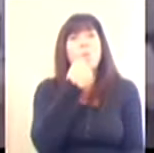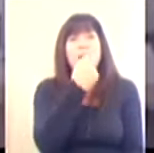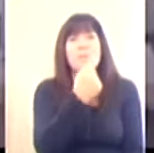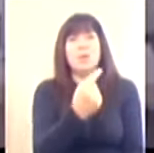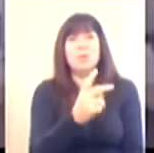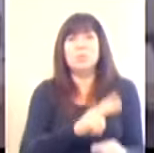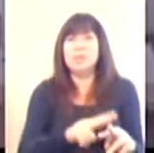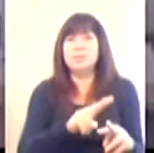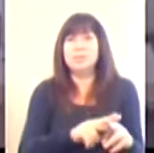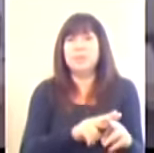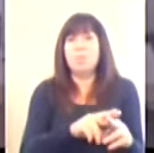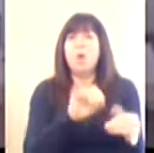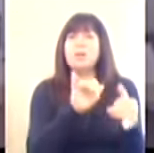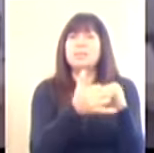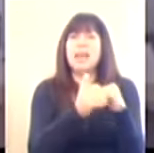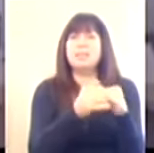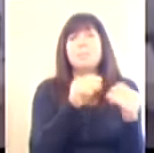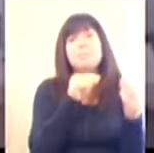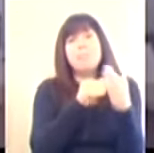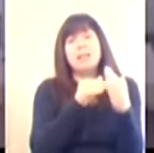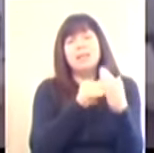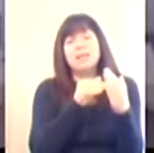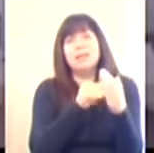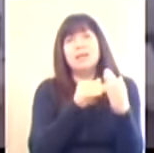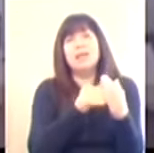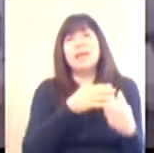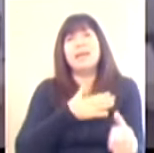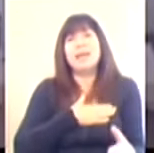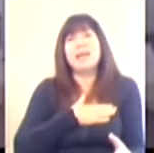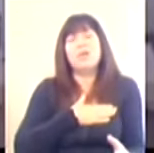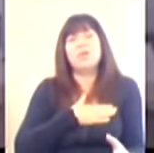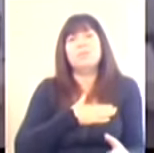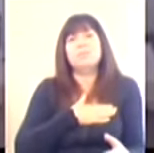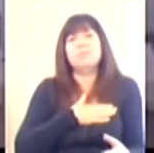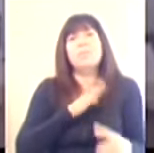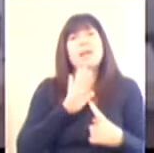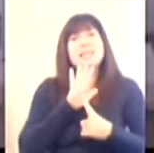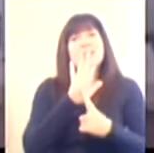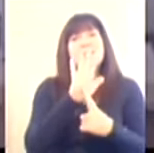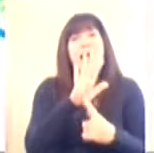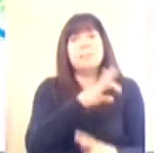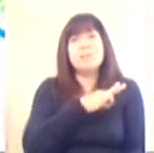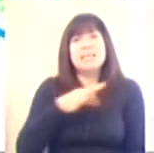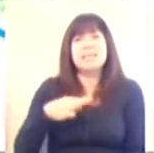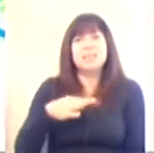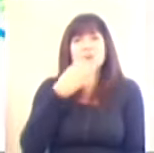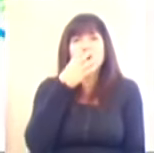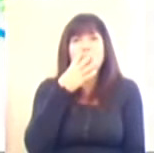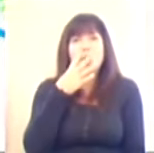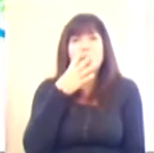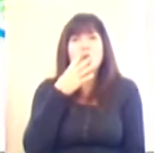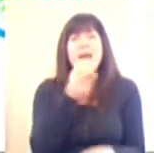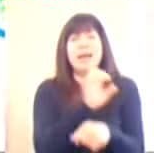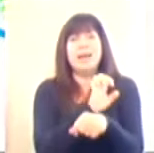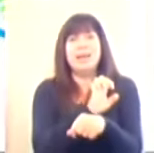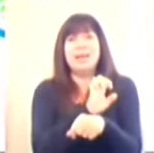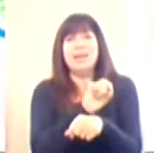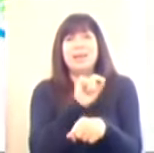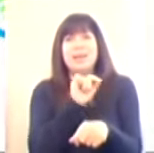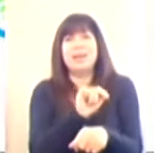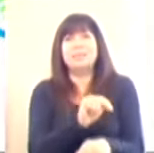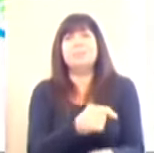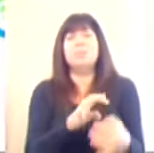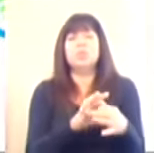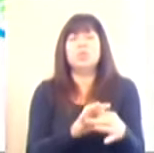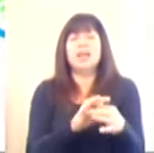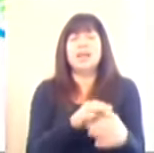chat, agradezco a toda la gente que comentó. Quisiera dejar con ustedes al ministro de Energía, Juan Carlos. Muchas